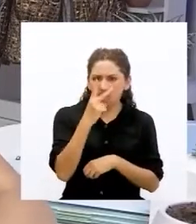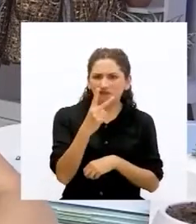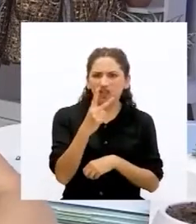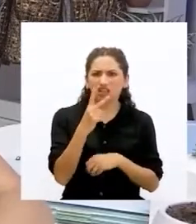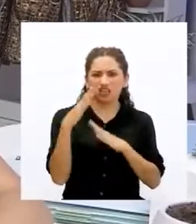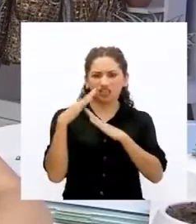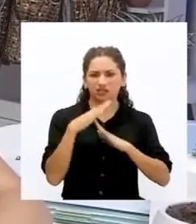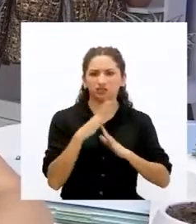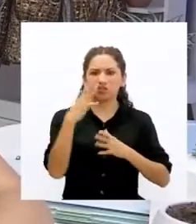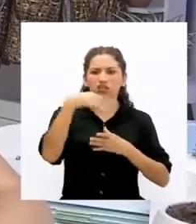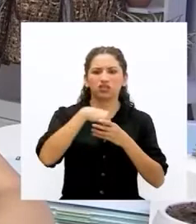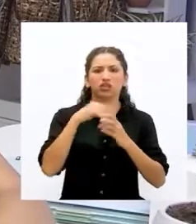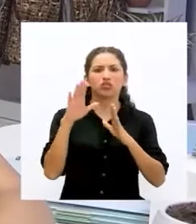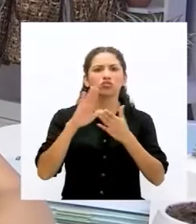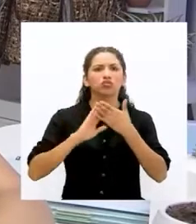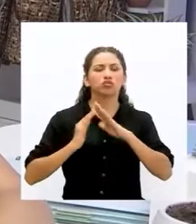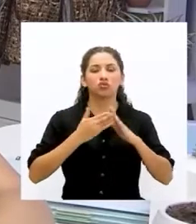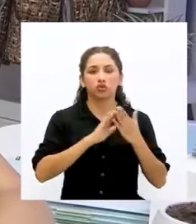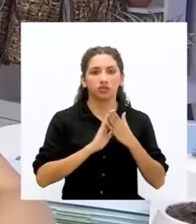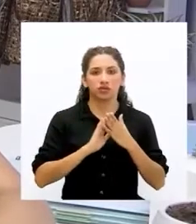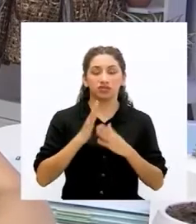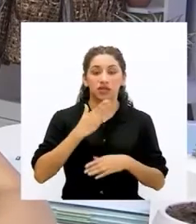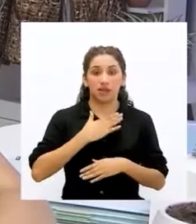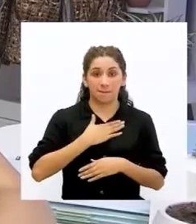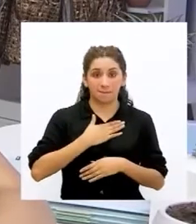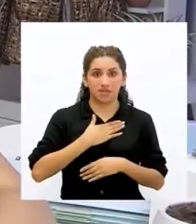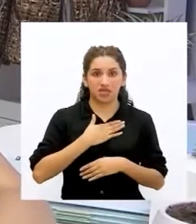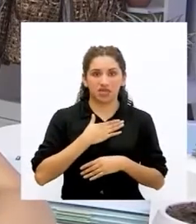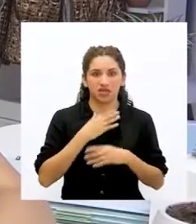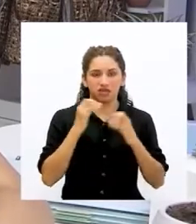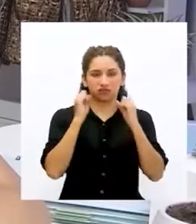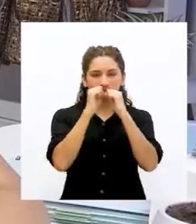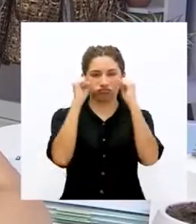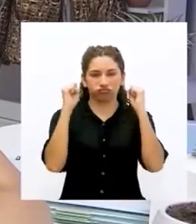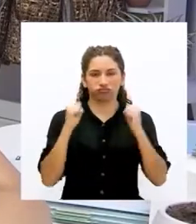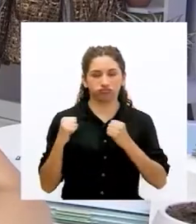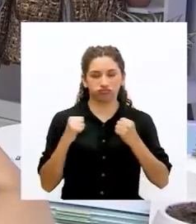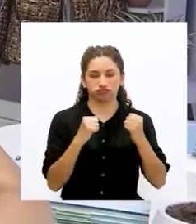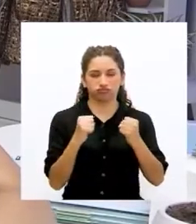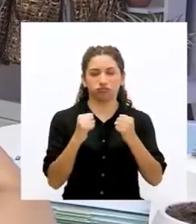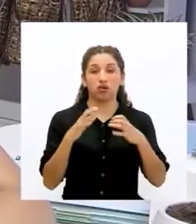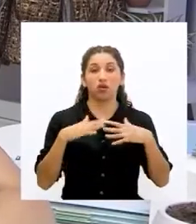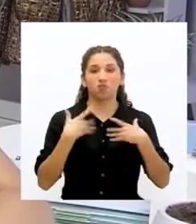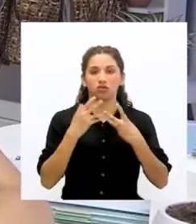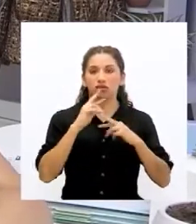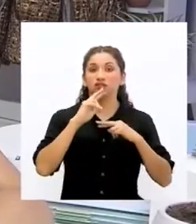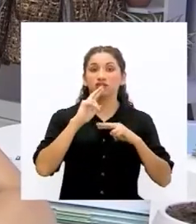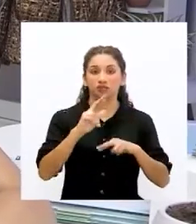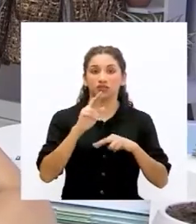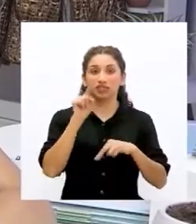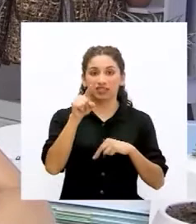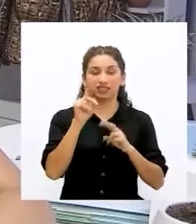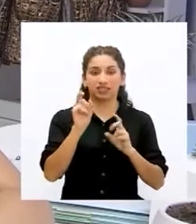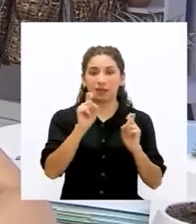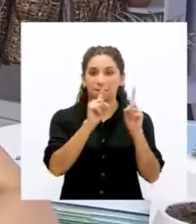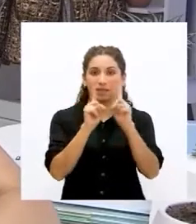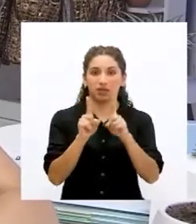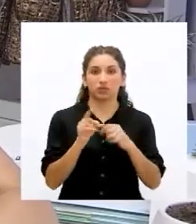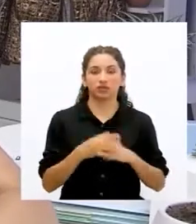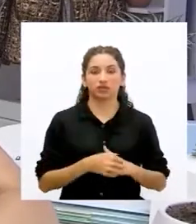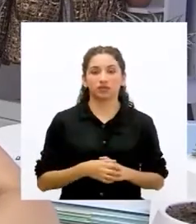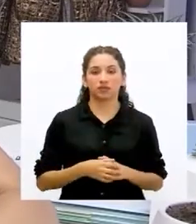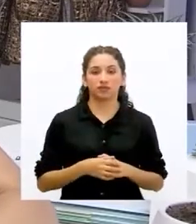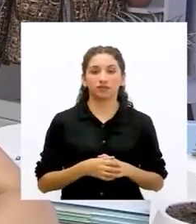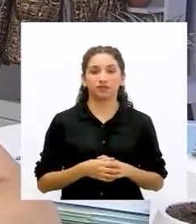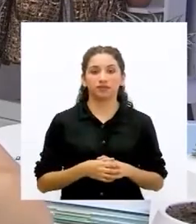comunidad? Mi sistema ha hallado una posible recomendación para contestar esa pregunta.